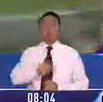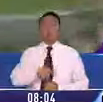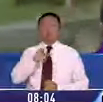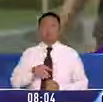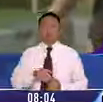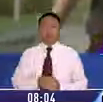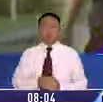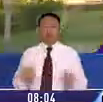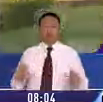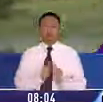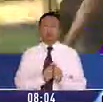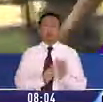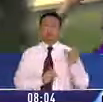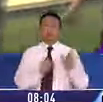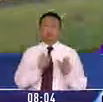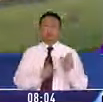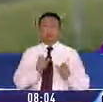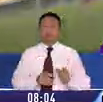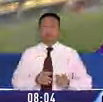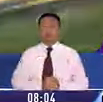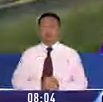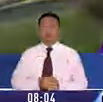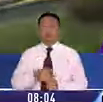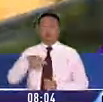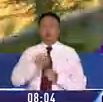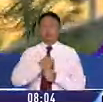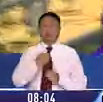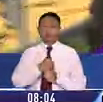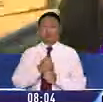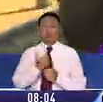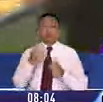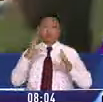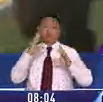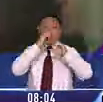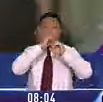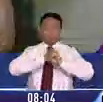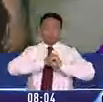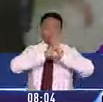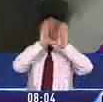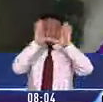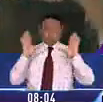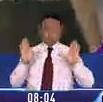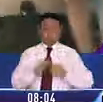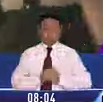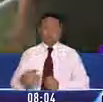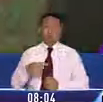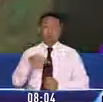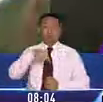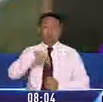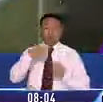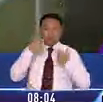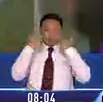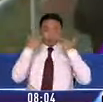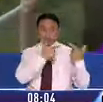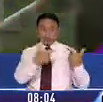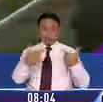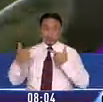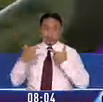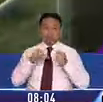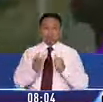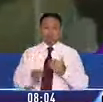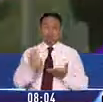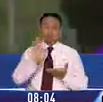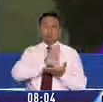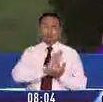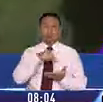aquellos trabajadores que elaboran en horas de la noche y madrugada haciendo la vigilancia de este establecimiento,